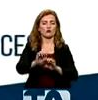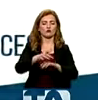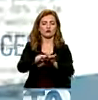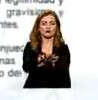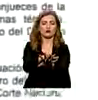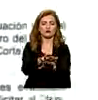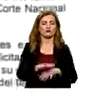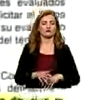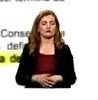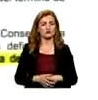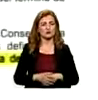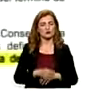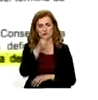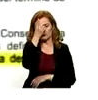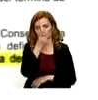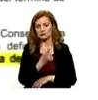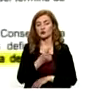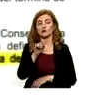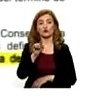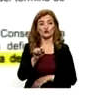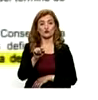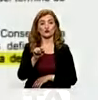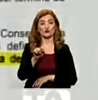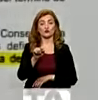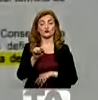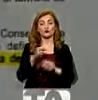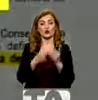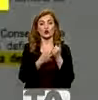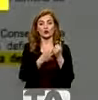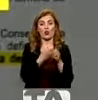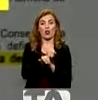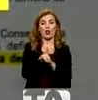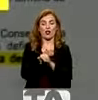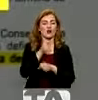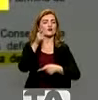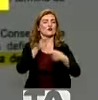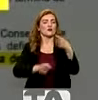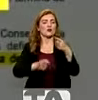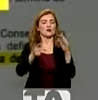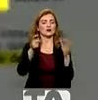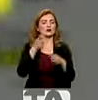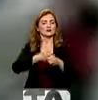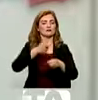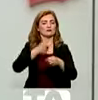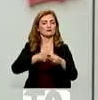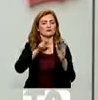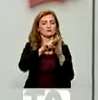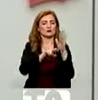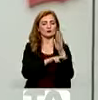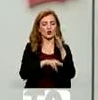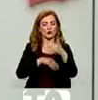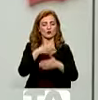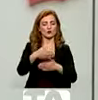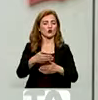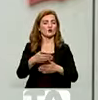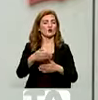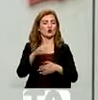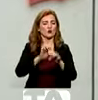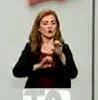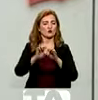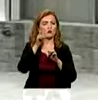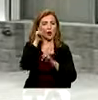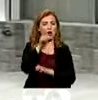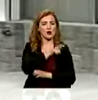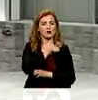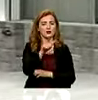integral. Ante esta decisión, no cabrá recurso alguno, especifica el reglamento. El proceso de evaluación tendrá veedurías. El